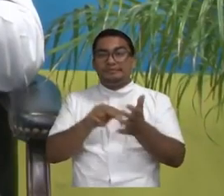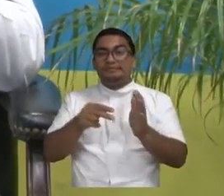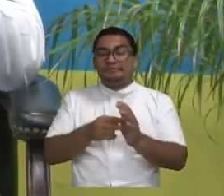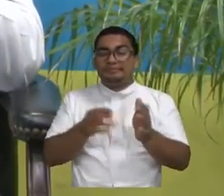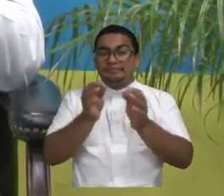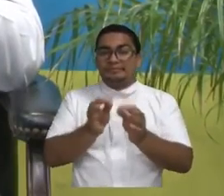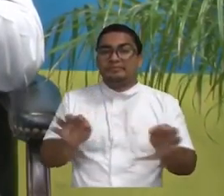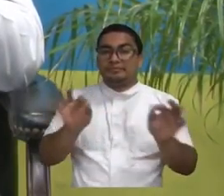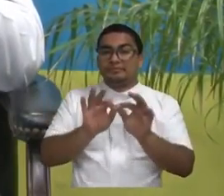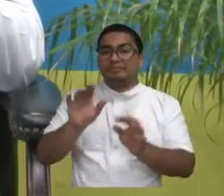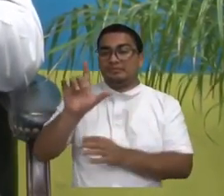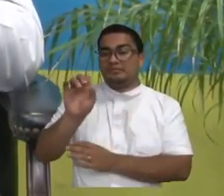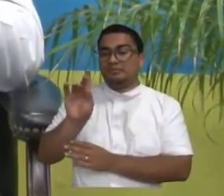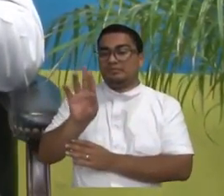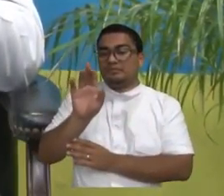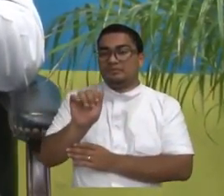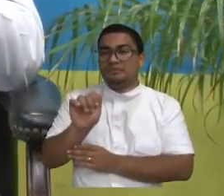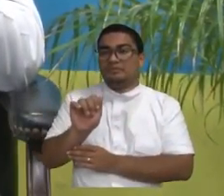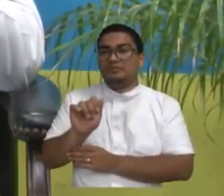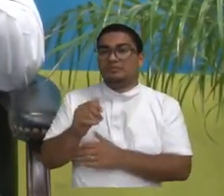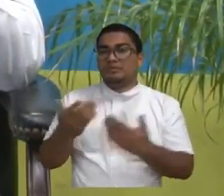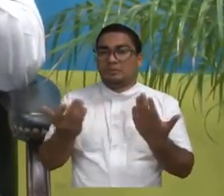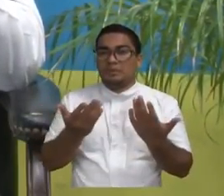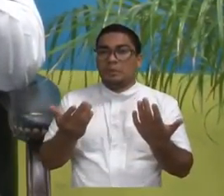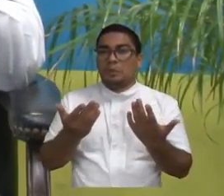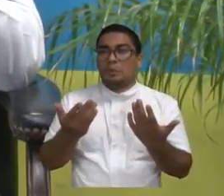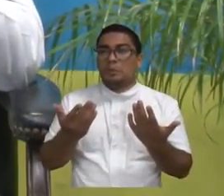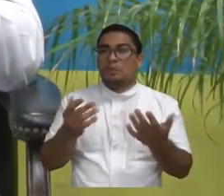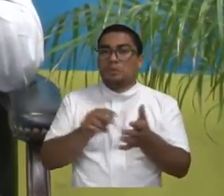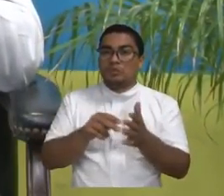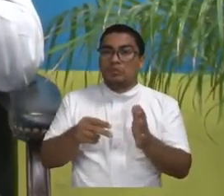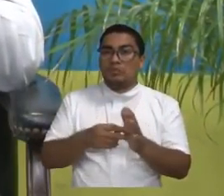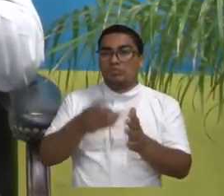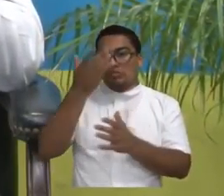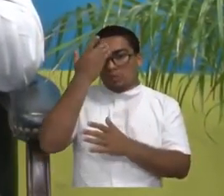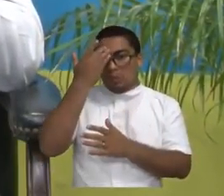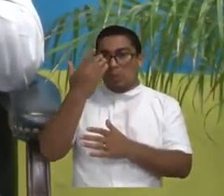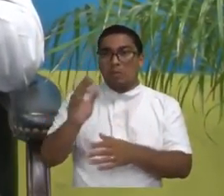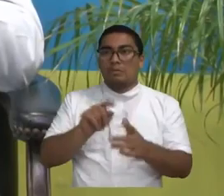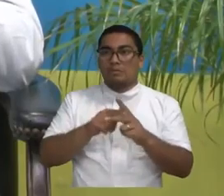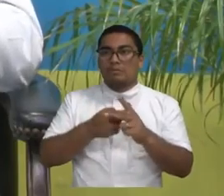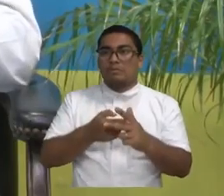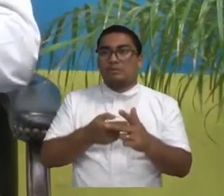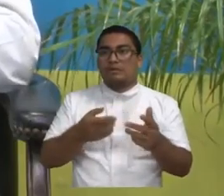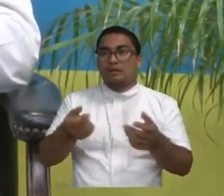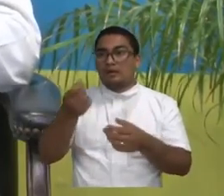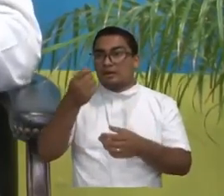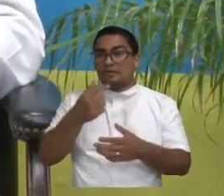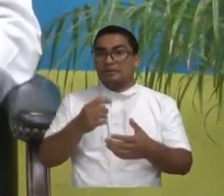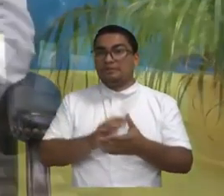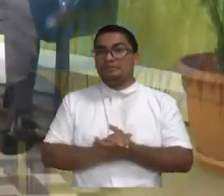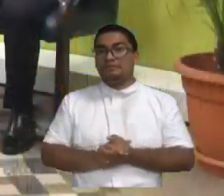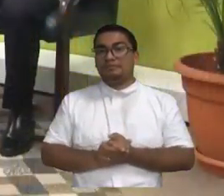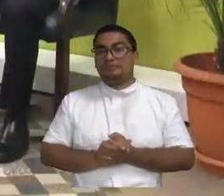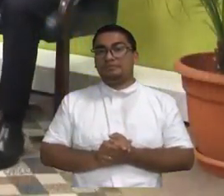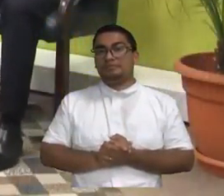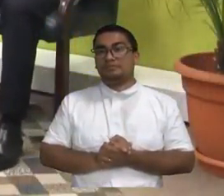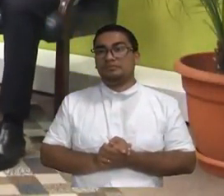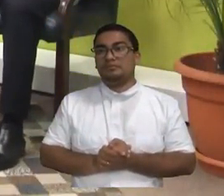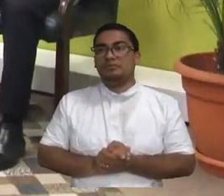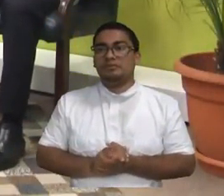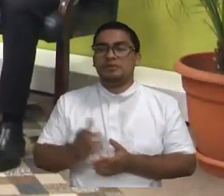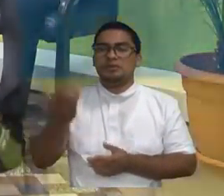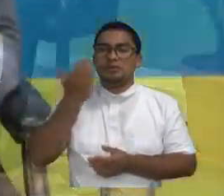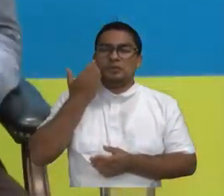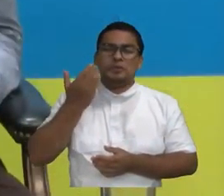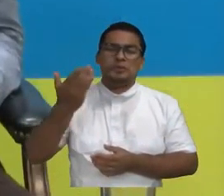lepra y es el síntoma inicial que nos da a nosotros la pausa para iniciar el tratamiento. Eso es importante. Doctor, como esta era una enfermedad que antes,